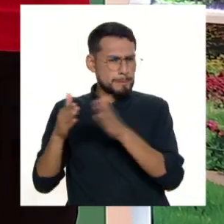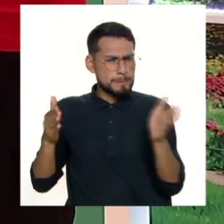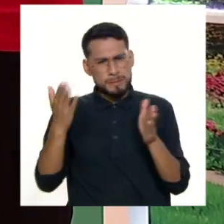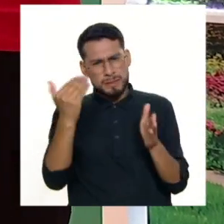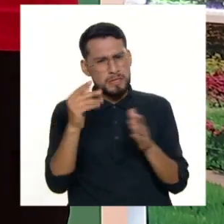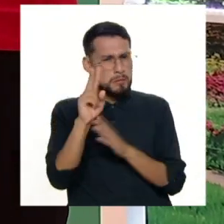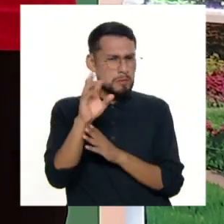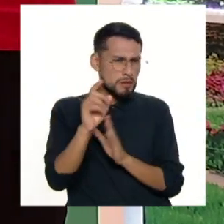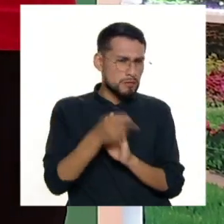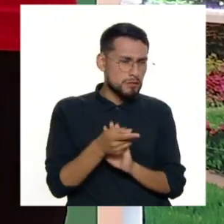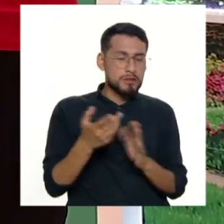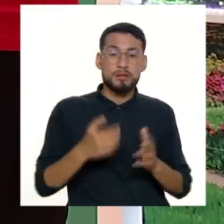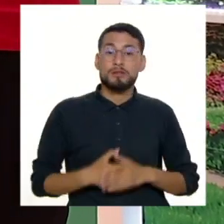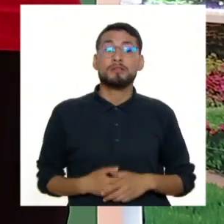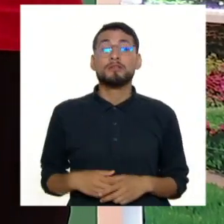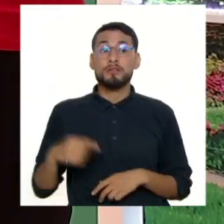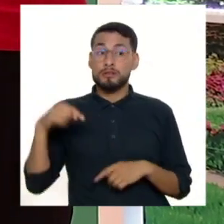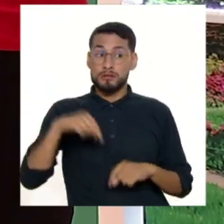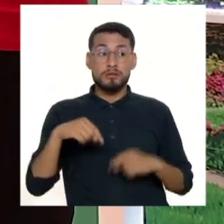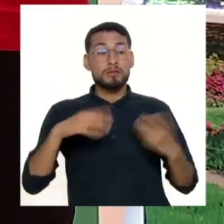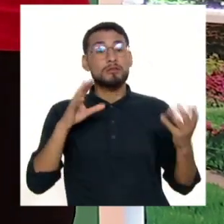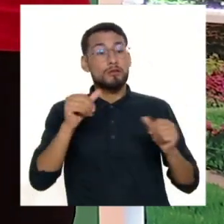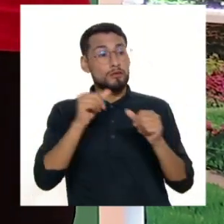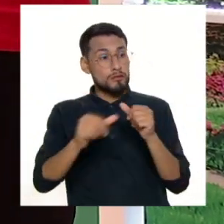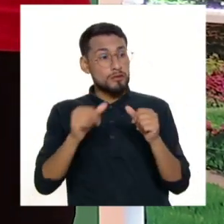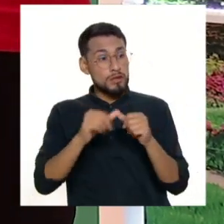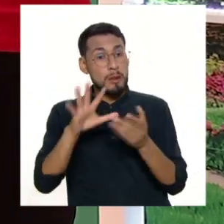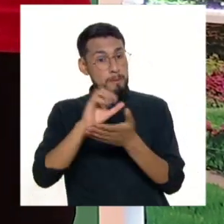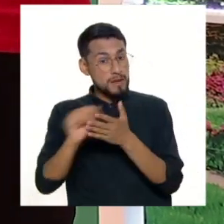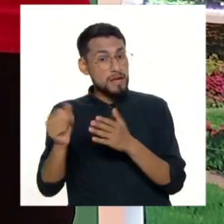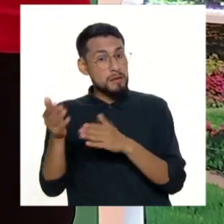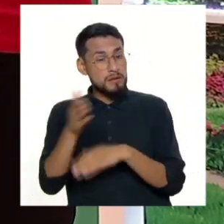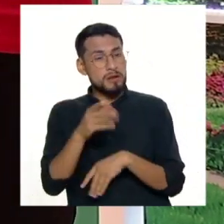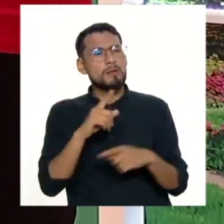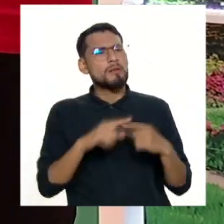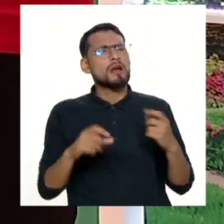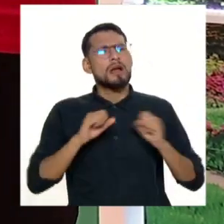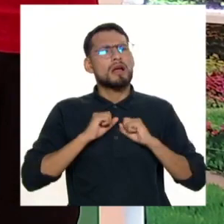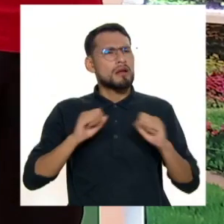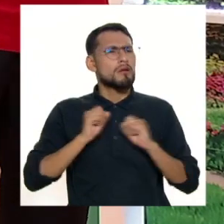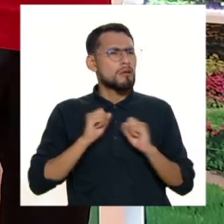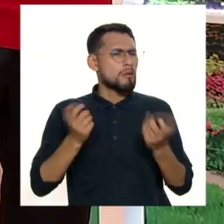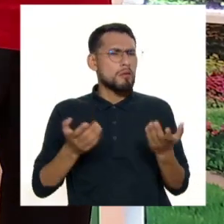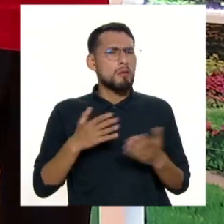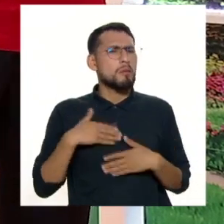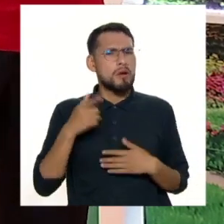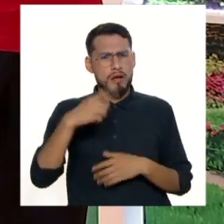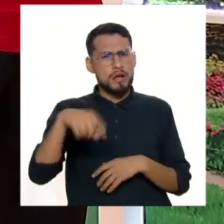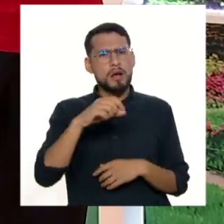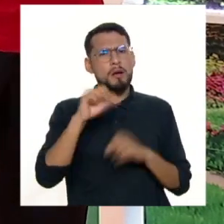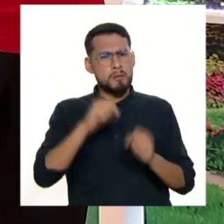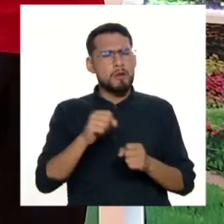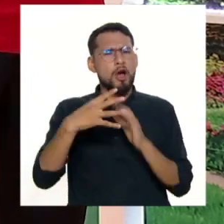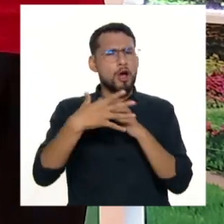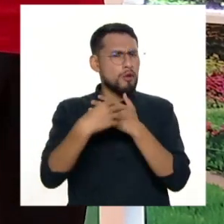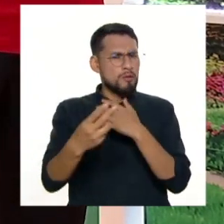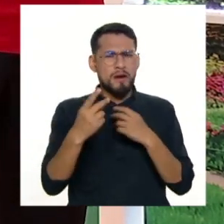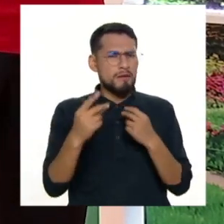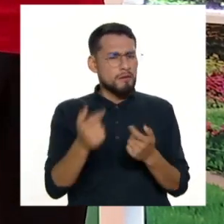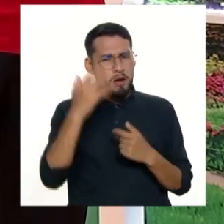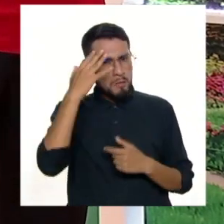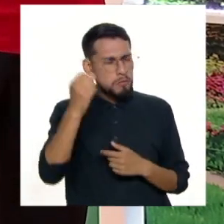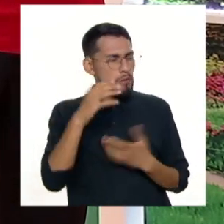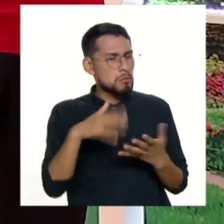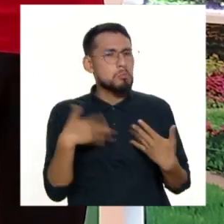20 minutos. Si bien nosotros vamos en ciertas fechas en el mes, estos ejercicios tranquilamente los trabajadores lo pueden repetir, lo pueden